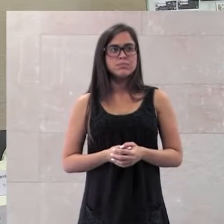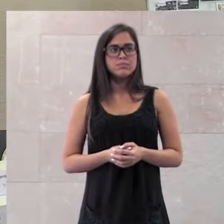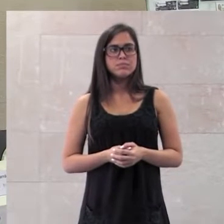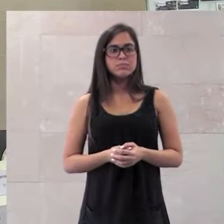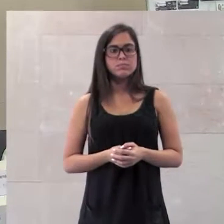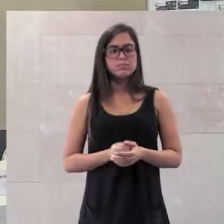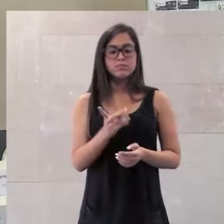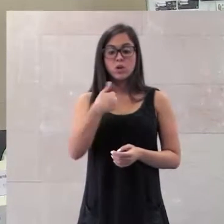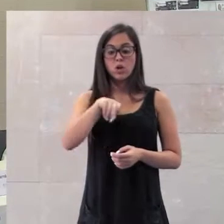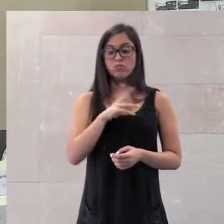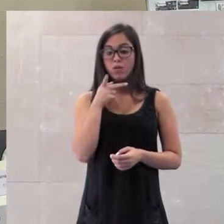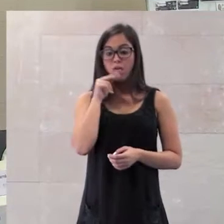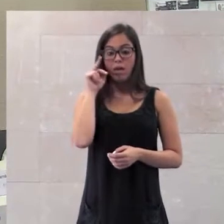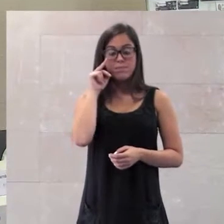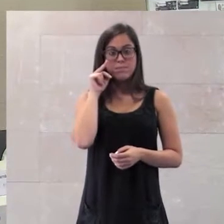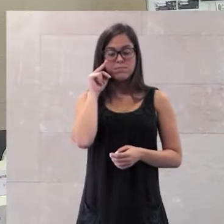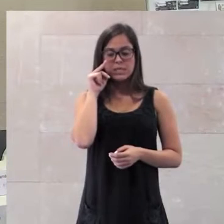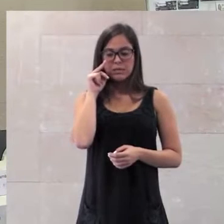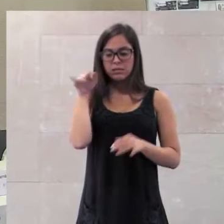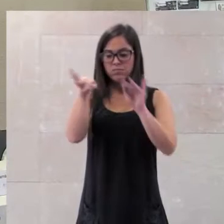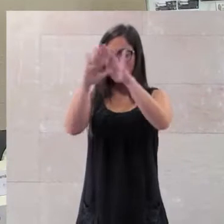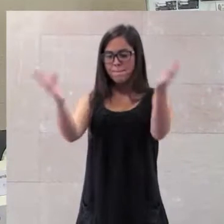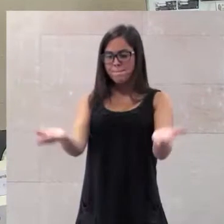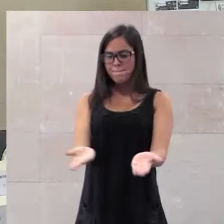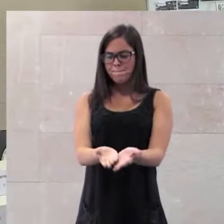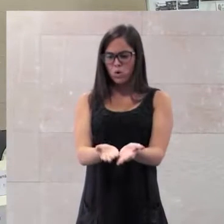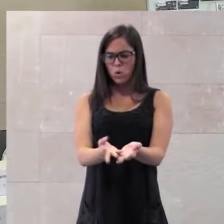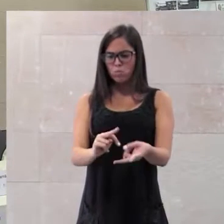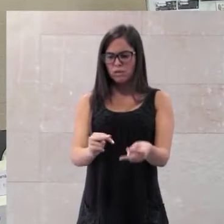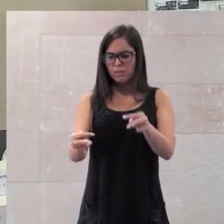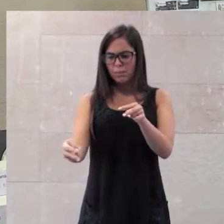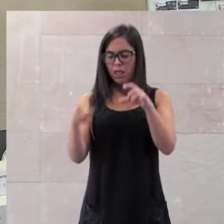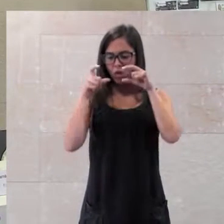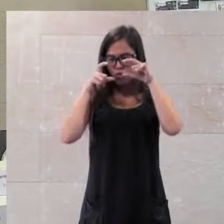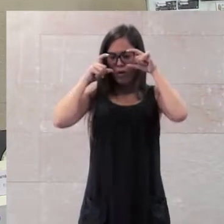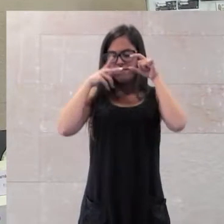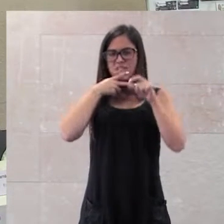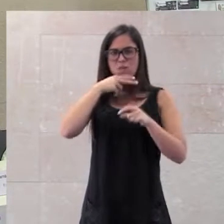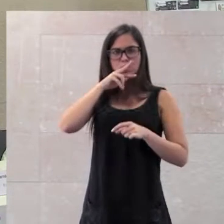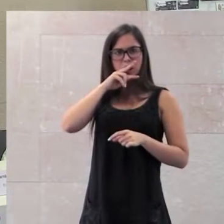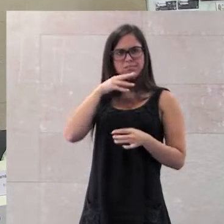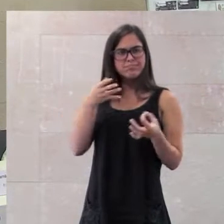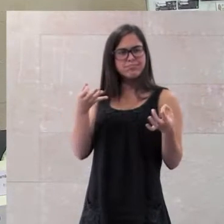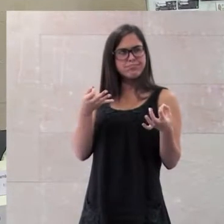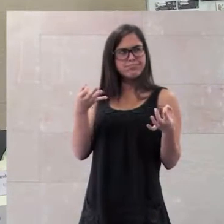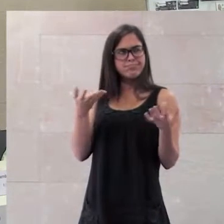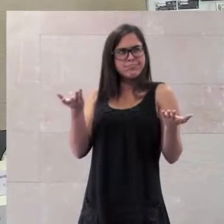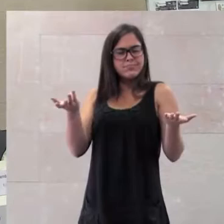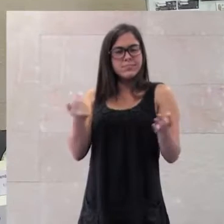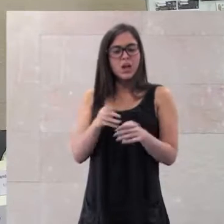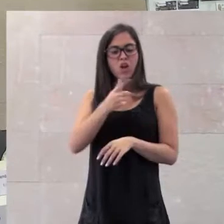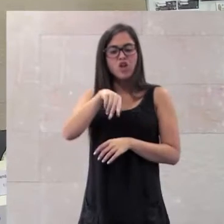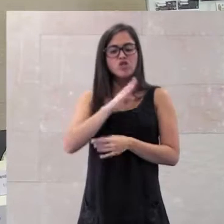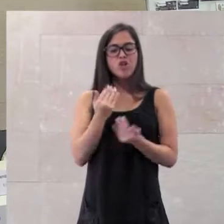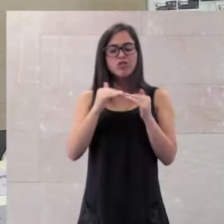Que nos hacemos expertas en interpretar el mundo con gafas violeta o gafas moradas, gafas lilas. Entonces, que vamos encontrando detalles de las